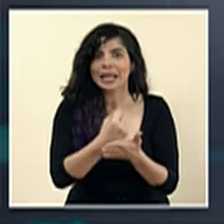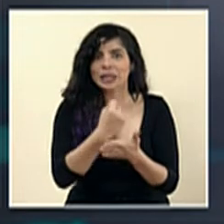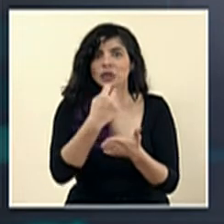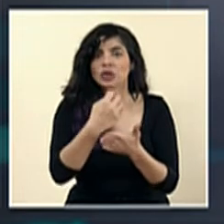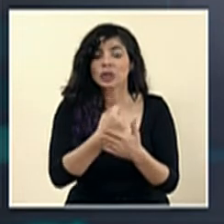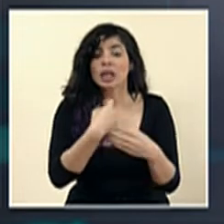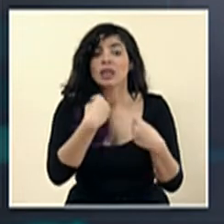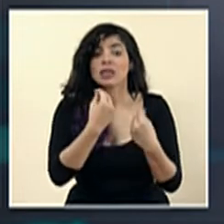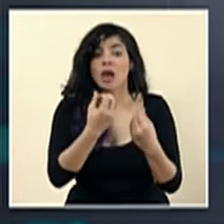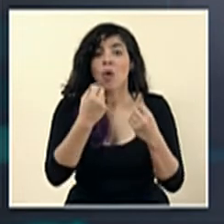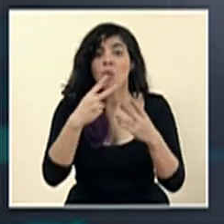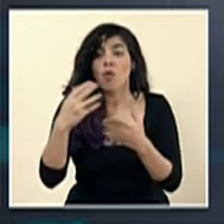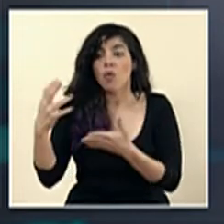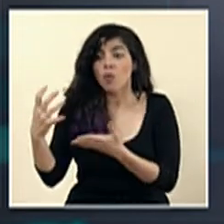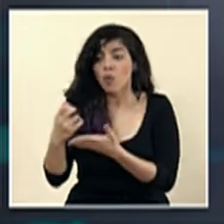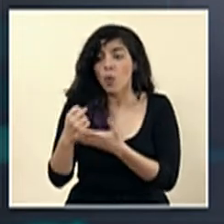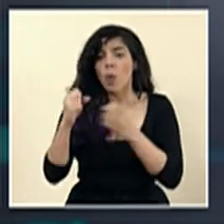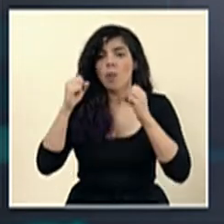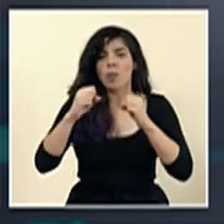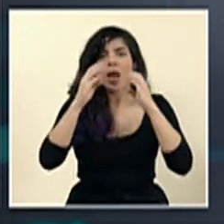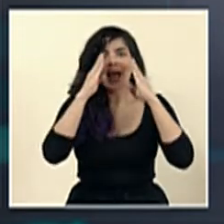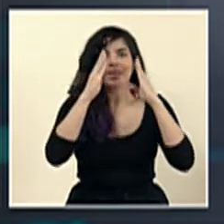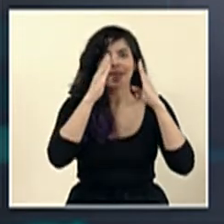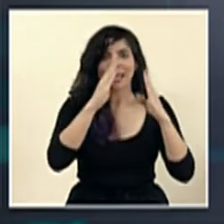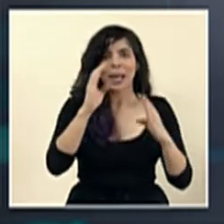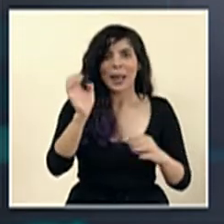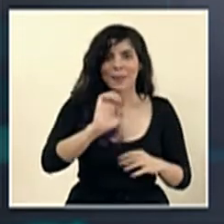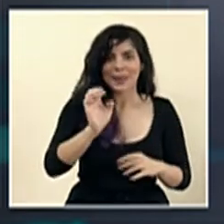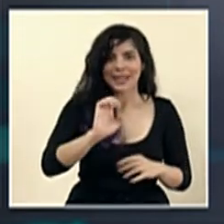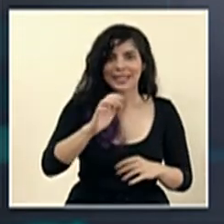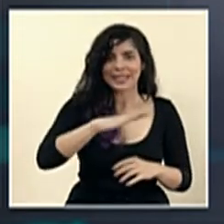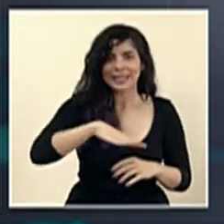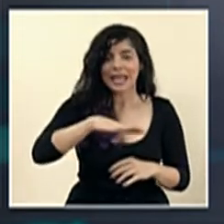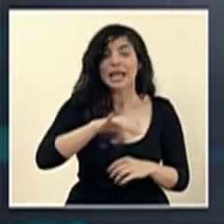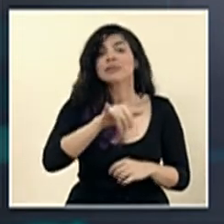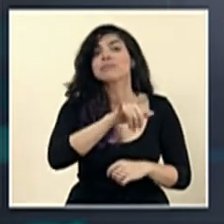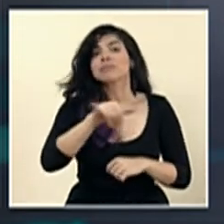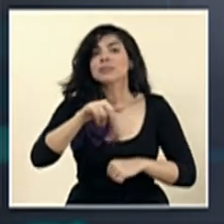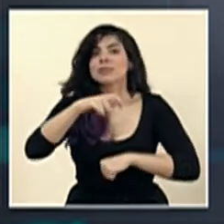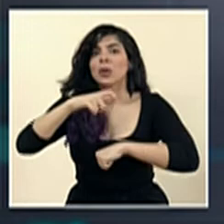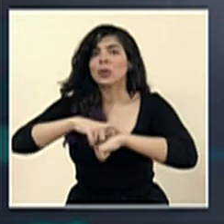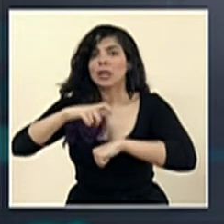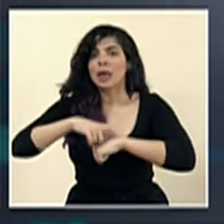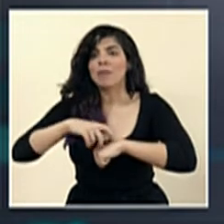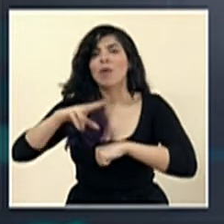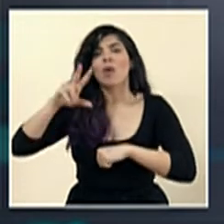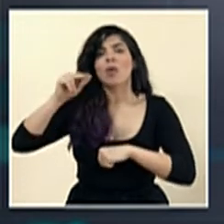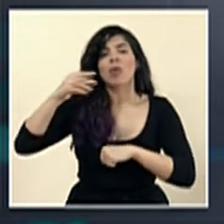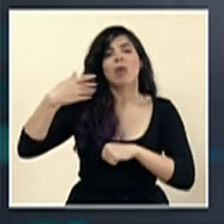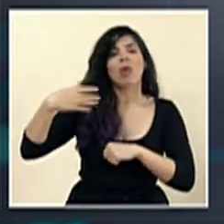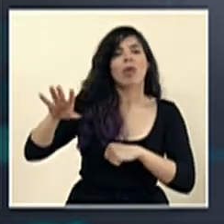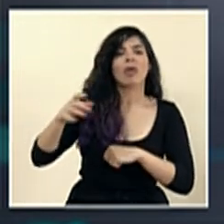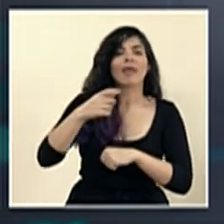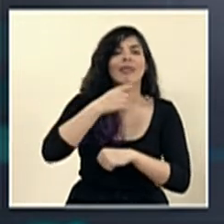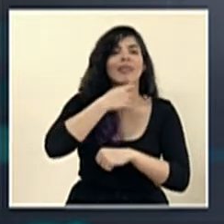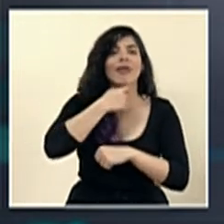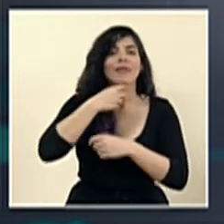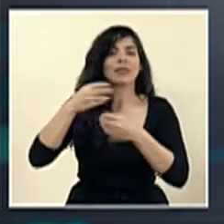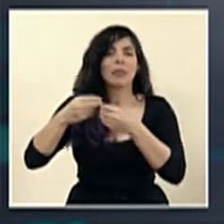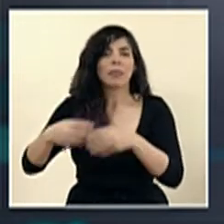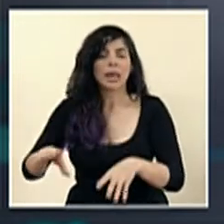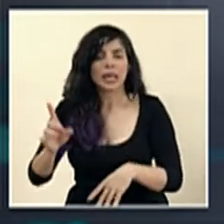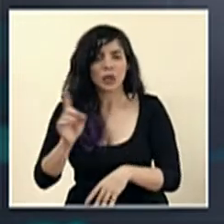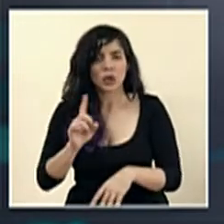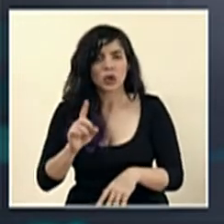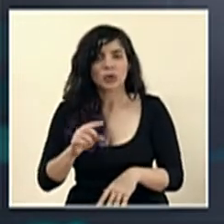permitan atender la crisis y al mismo tiempo no dejar que el déficit se nos escape.